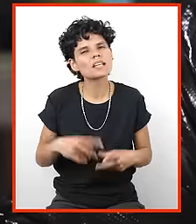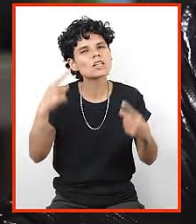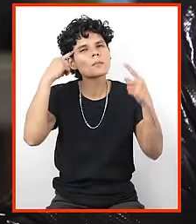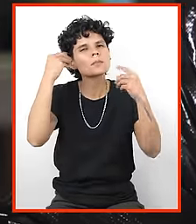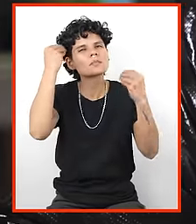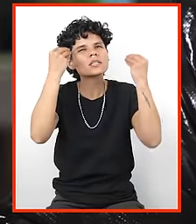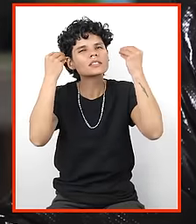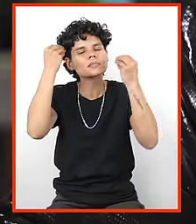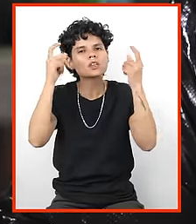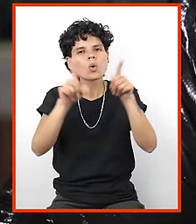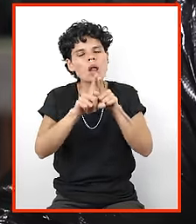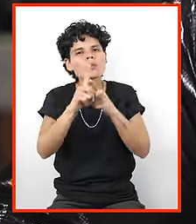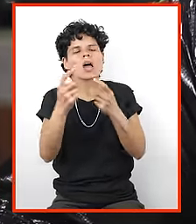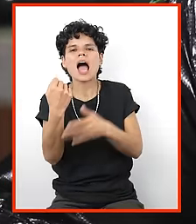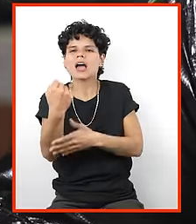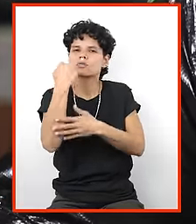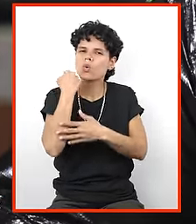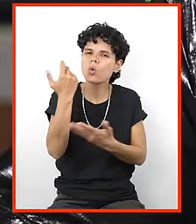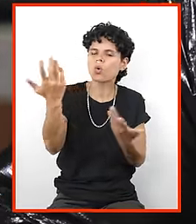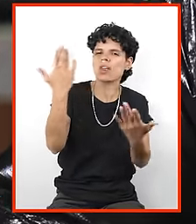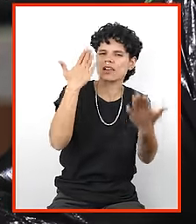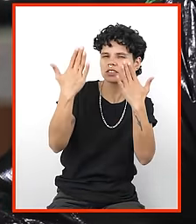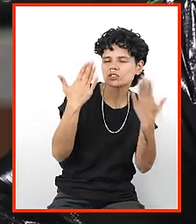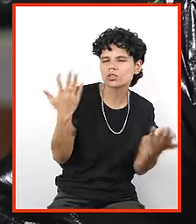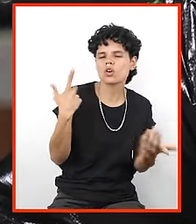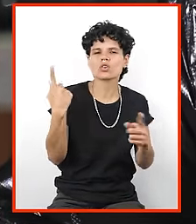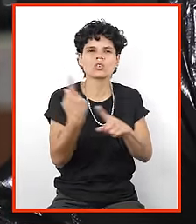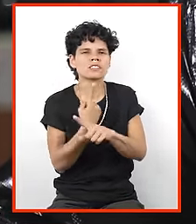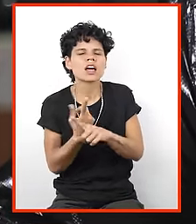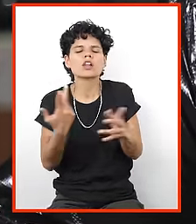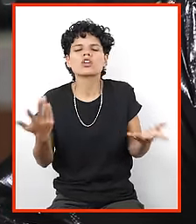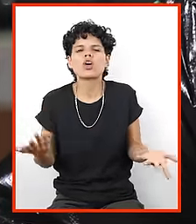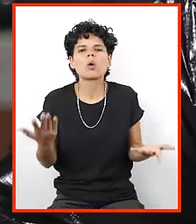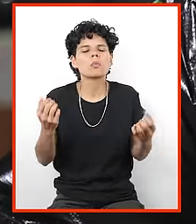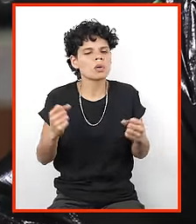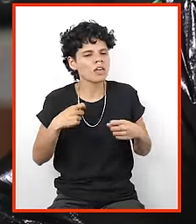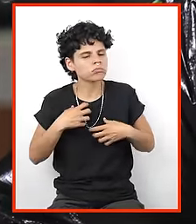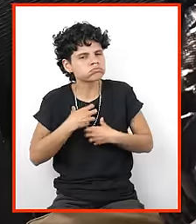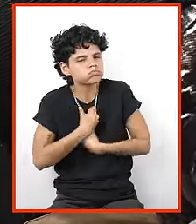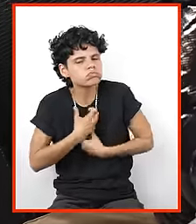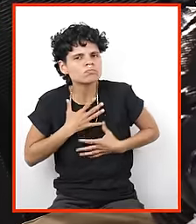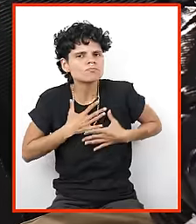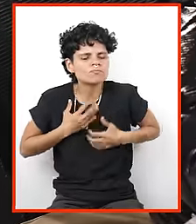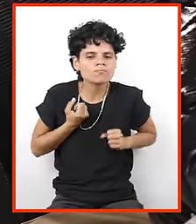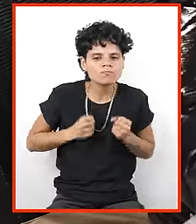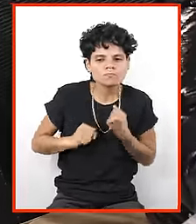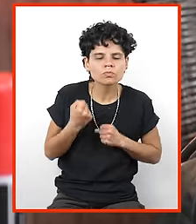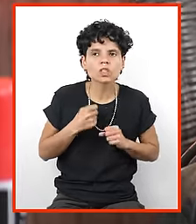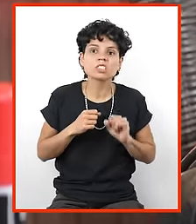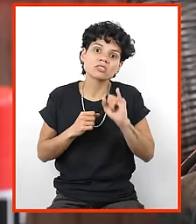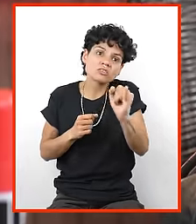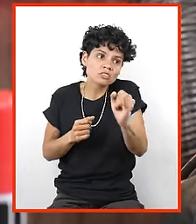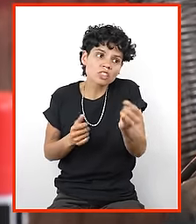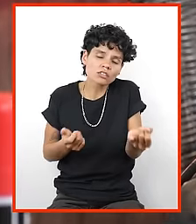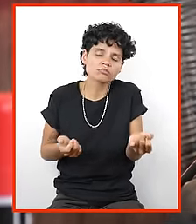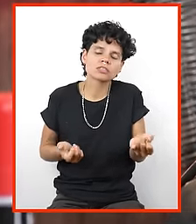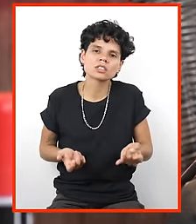¿Hay necesidad de ayuda por eso? ¿Conversar con gente? ¿Aprender a manejarlo? ¿Uno se angustia, se pone ansioso? ¿Cómo? Sí,